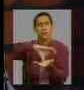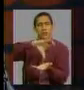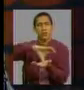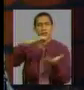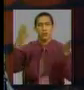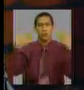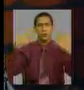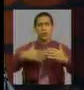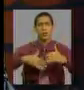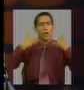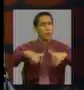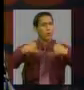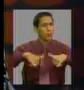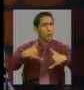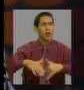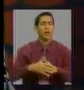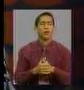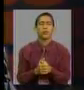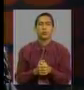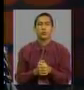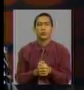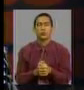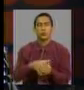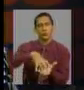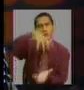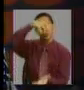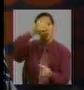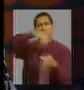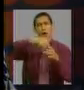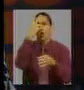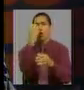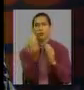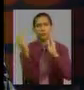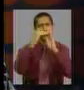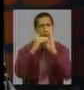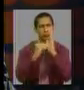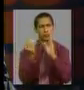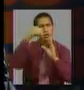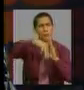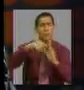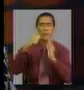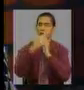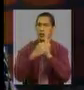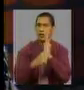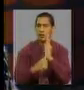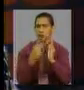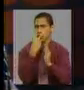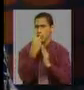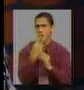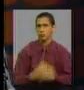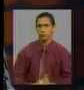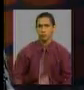máquinas tragamonedas, a pesar de estar en el interior de un hotel, no estaban registradas en la base de datos del ministerio.